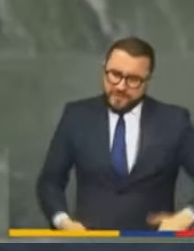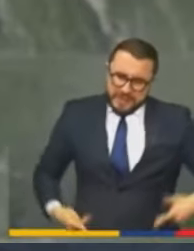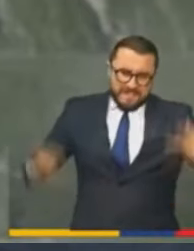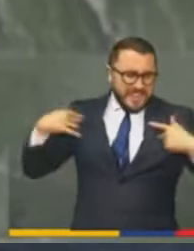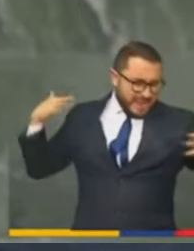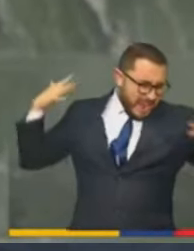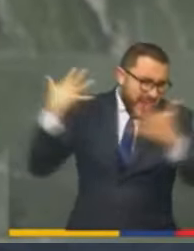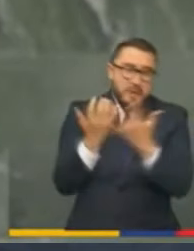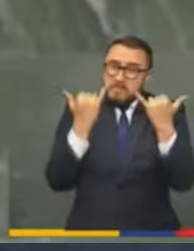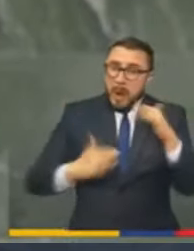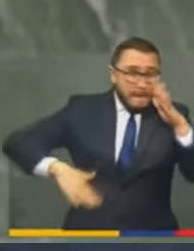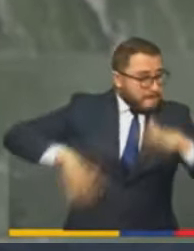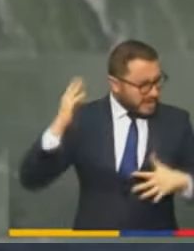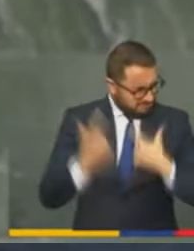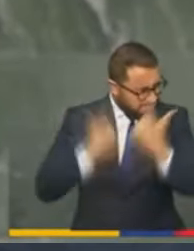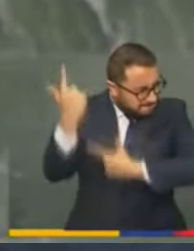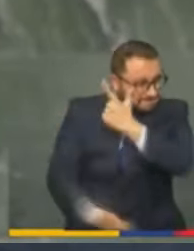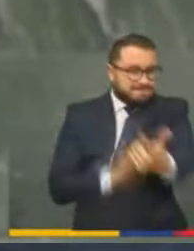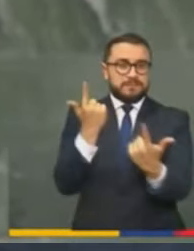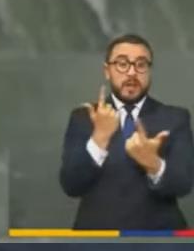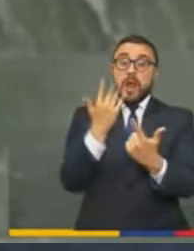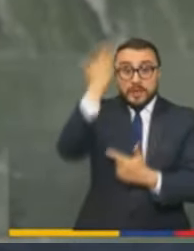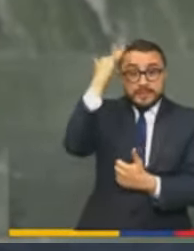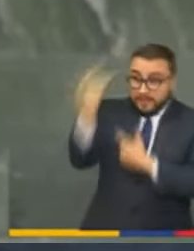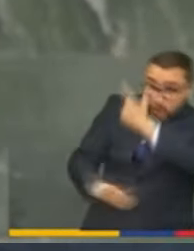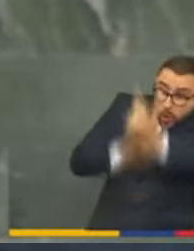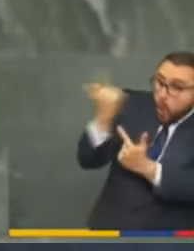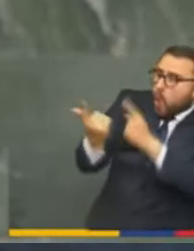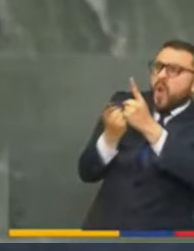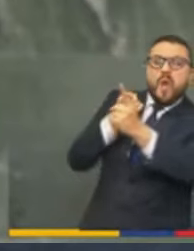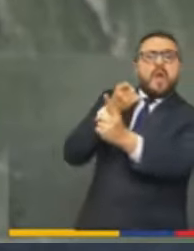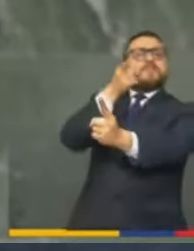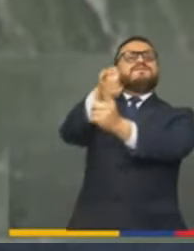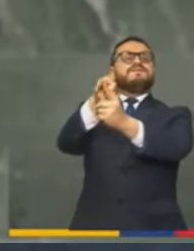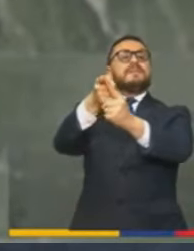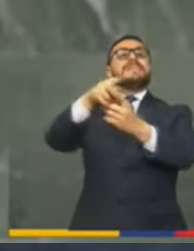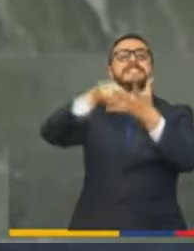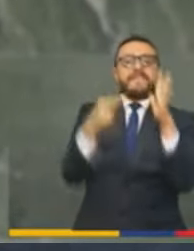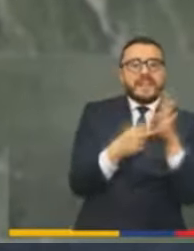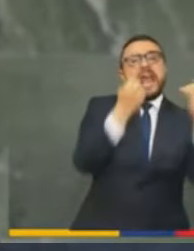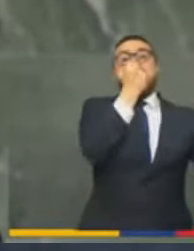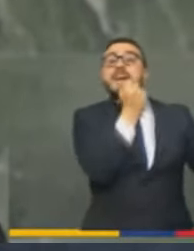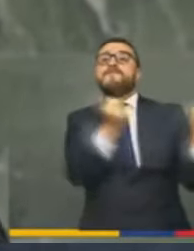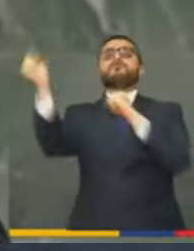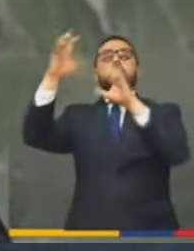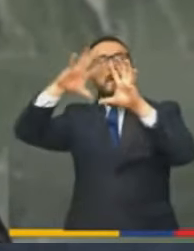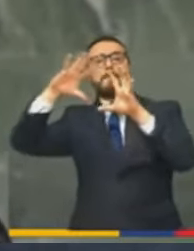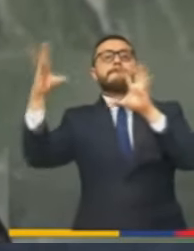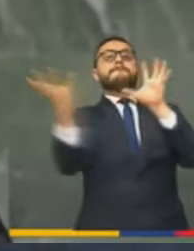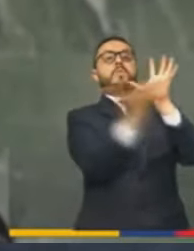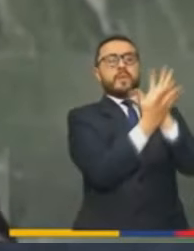humana. Esa batalla indudablemente es una revolución mundial.